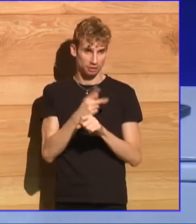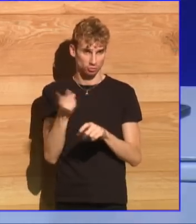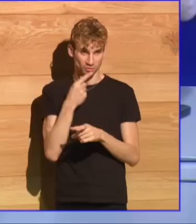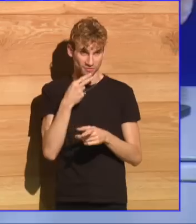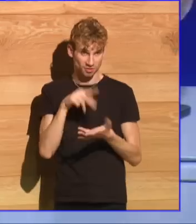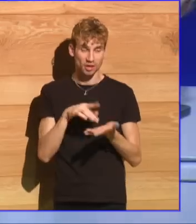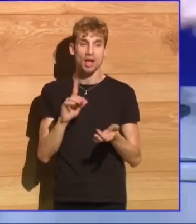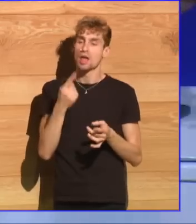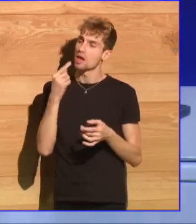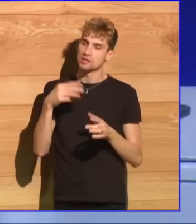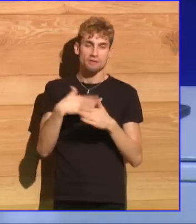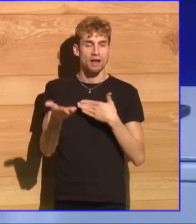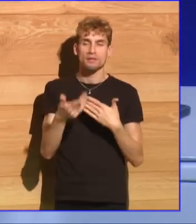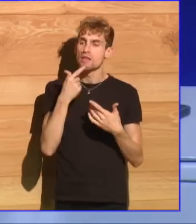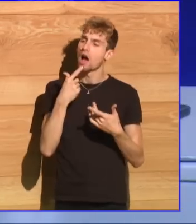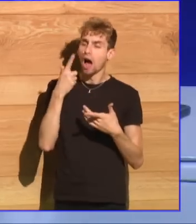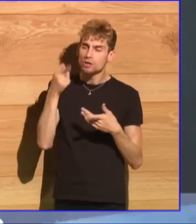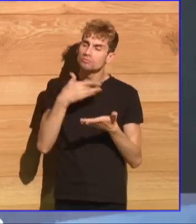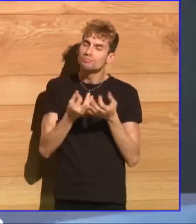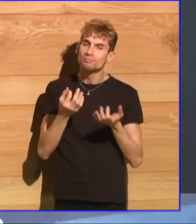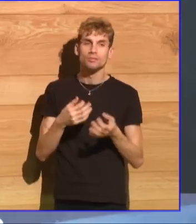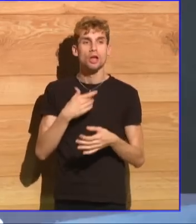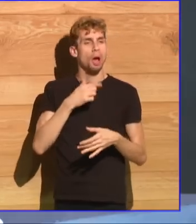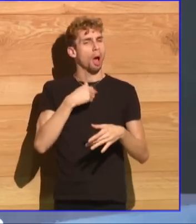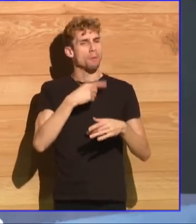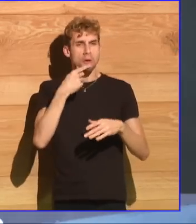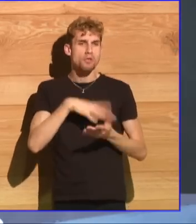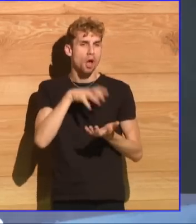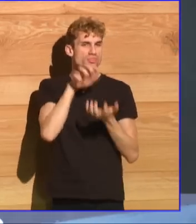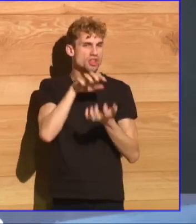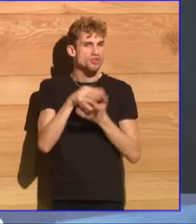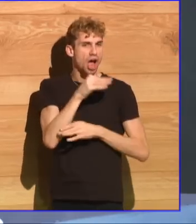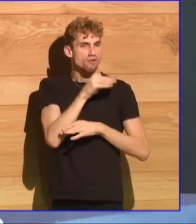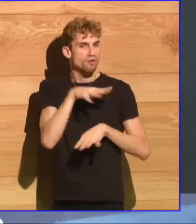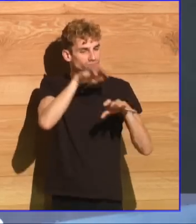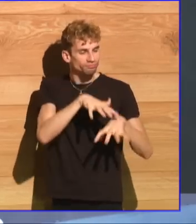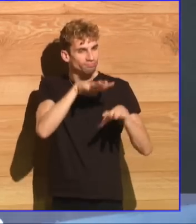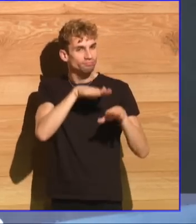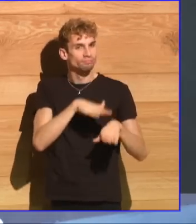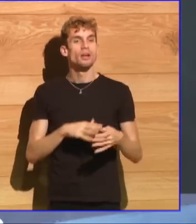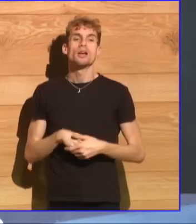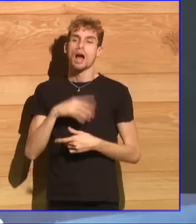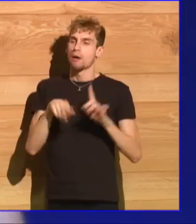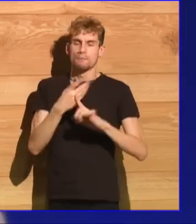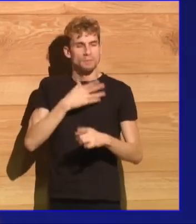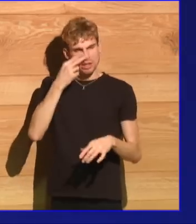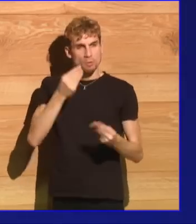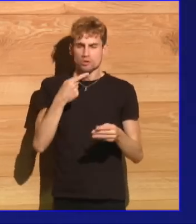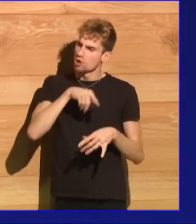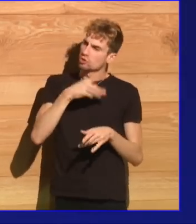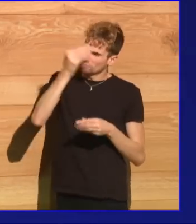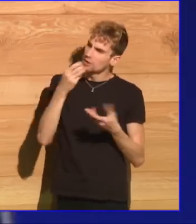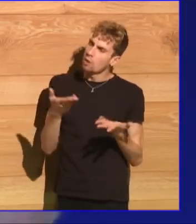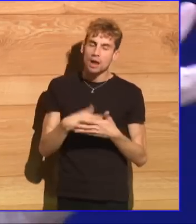es. ya. salen y dicen, ¿y tú en qué estás? Y Spielberg, pues yo estoy bastante a favor de los dinosaurios Eso desde es. pequeño, eso me interesaría mucho. ¿Cuál es tu postura respecto a